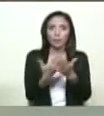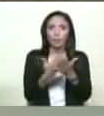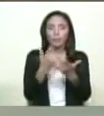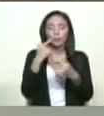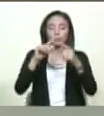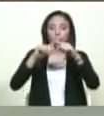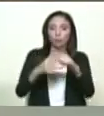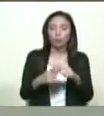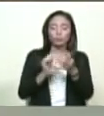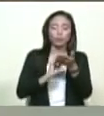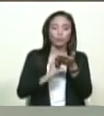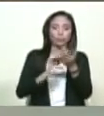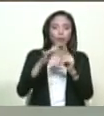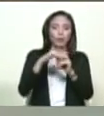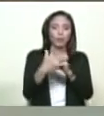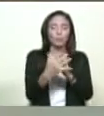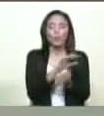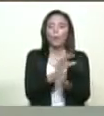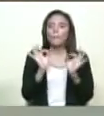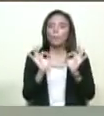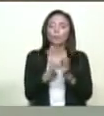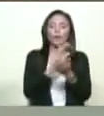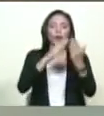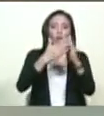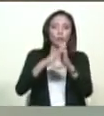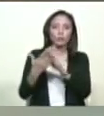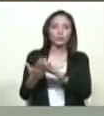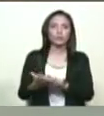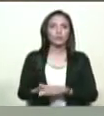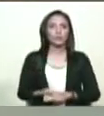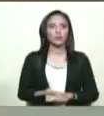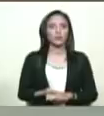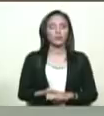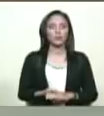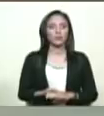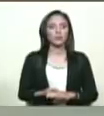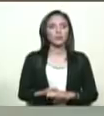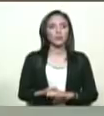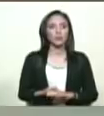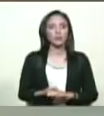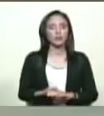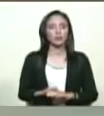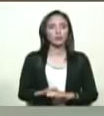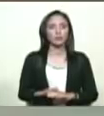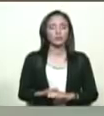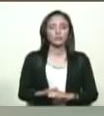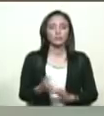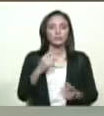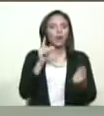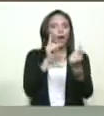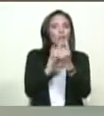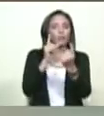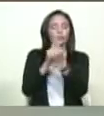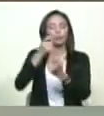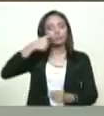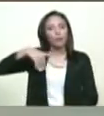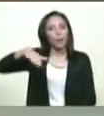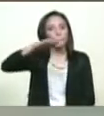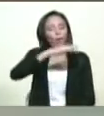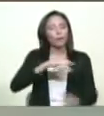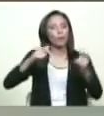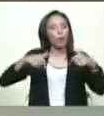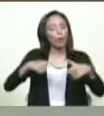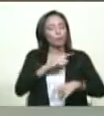resolver los problemas puntuales en la comunidad con atender al pueblo y que el pueblo tenga poder poder poder